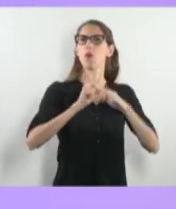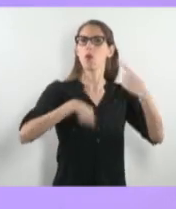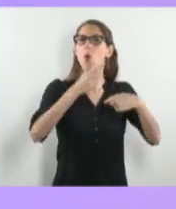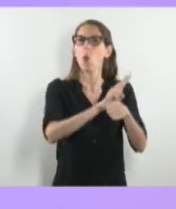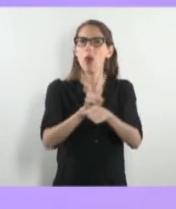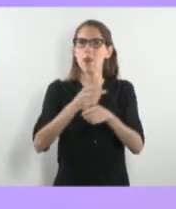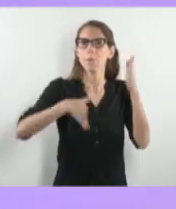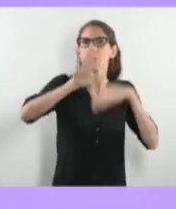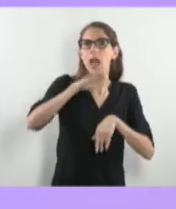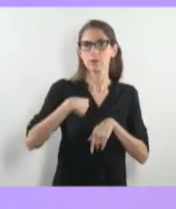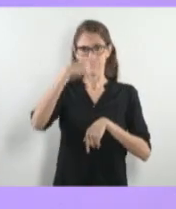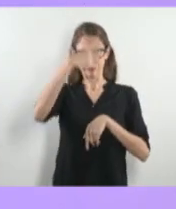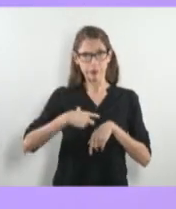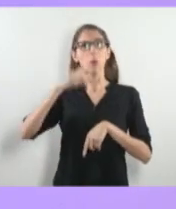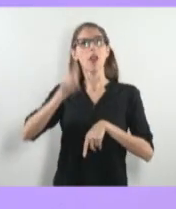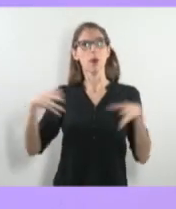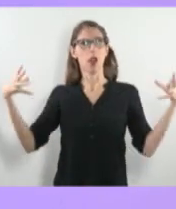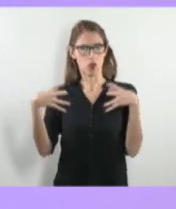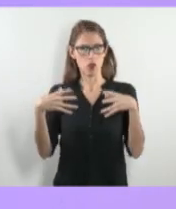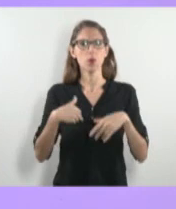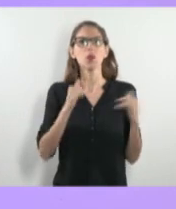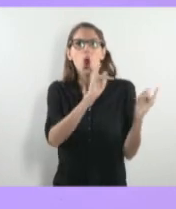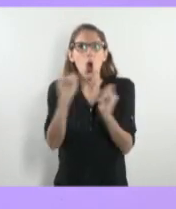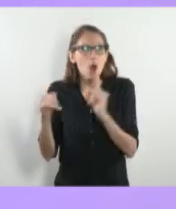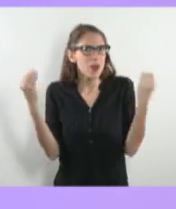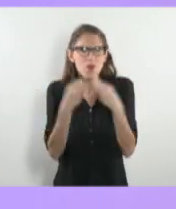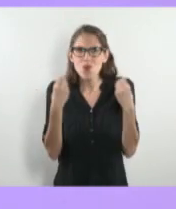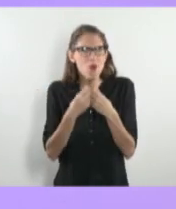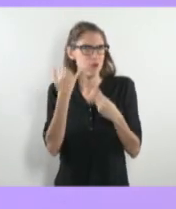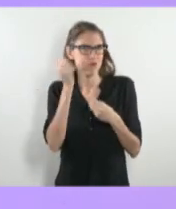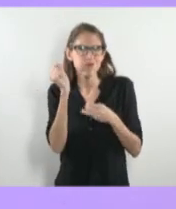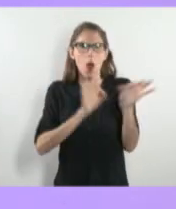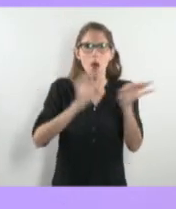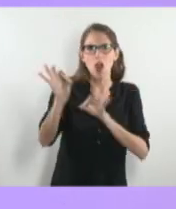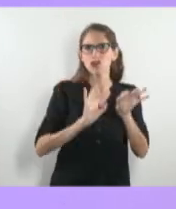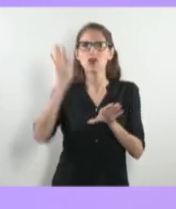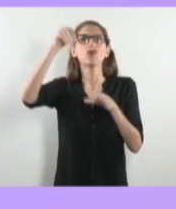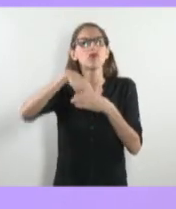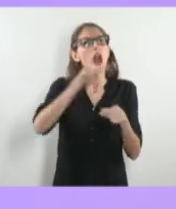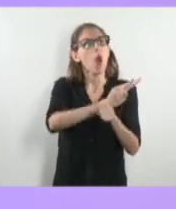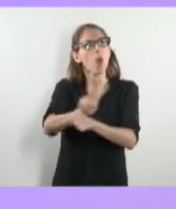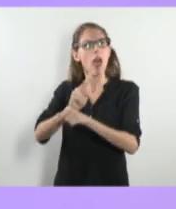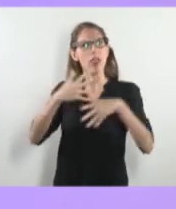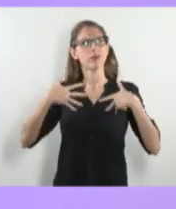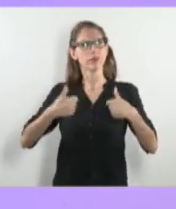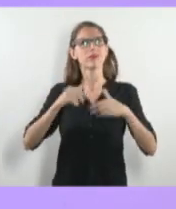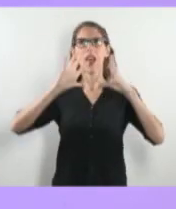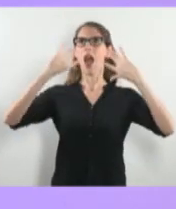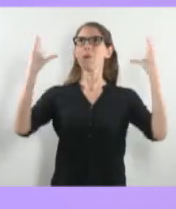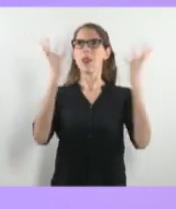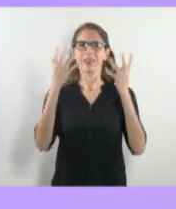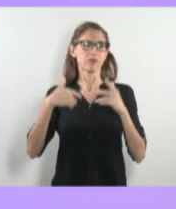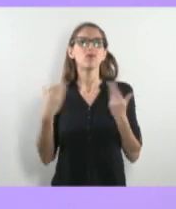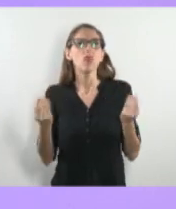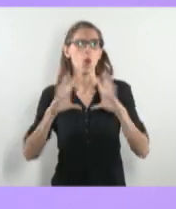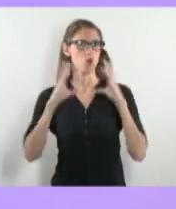muchos los jóvenes que están siendo protagonistas de muchas iniciativas y acciones a favor del ambiente en todo el mundo, como en este caso y en